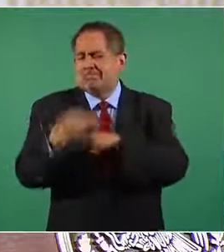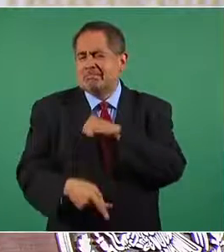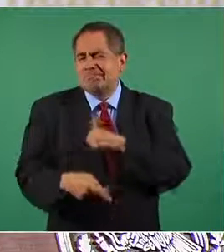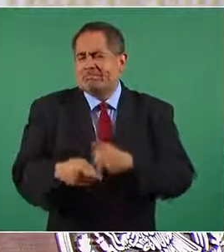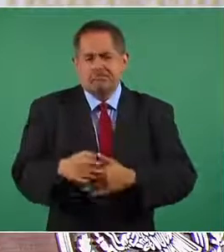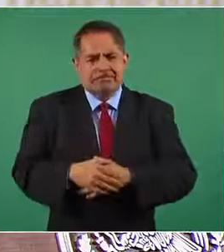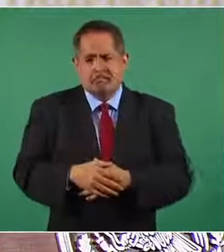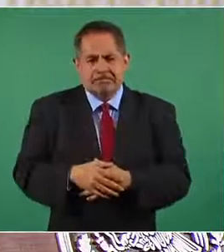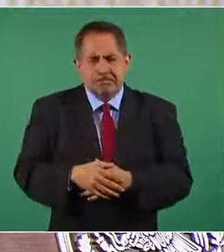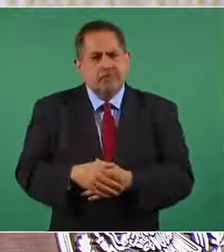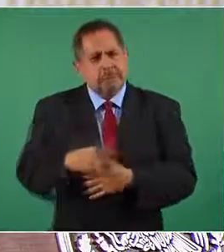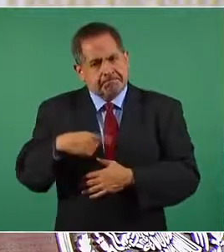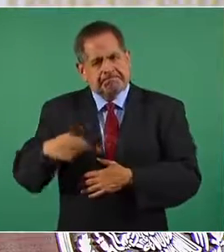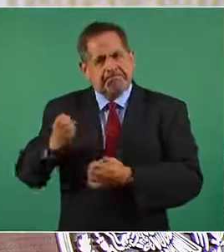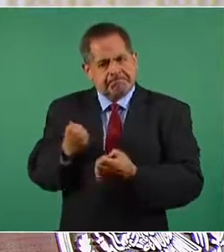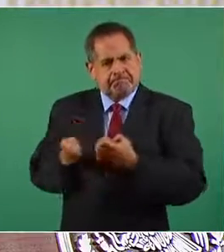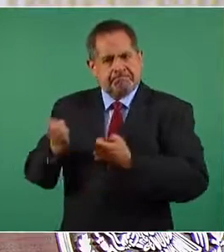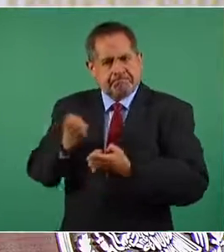hacer ejercicio,